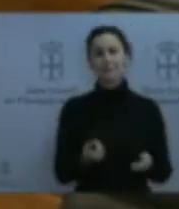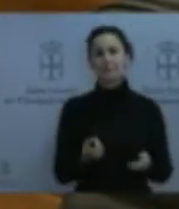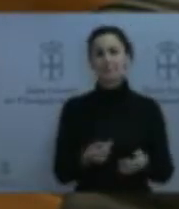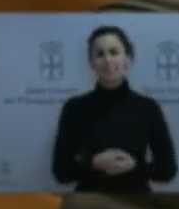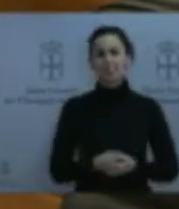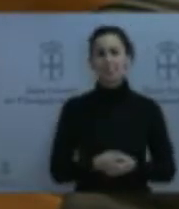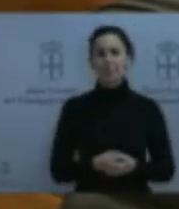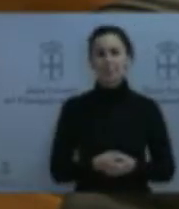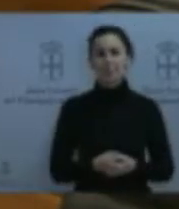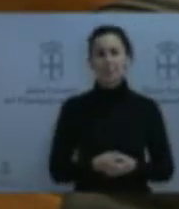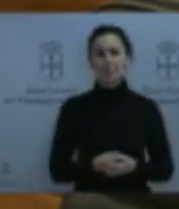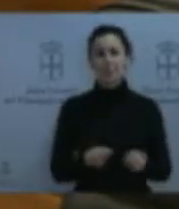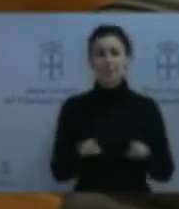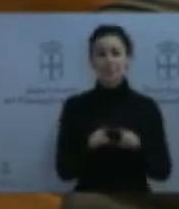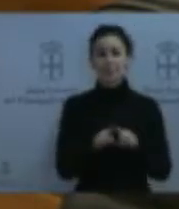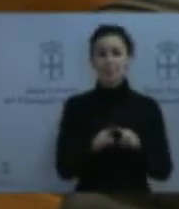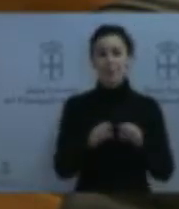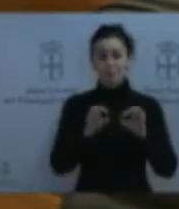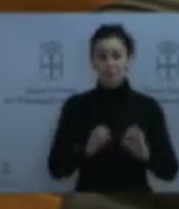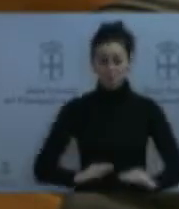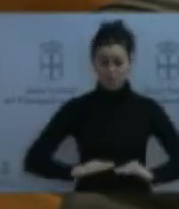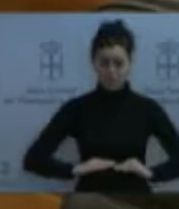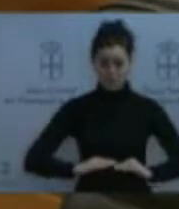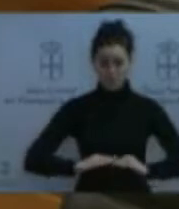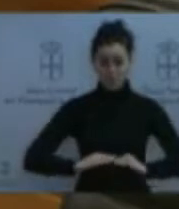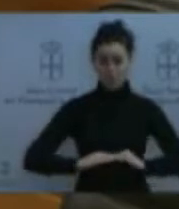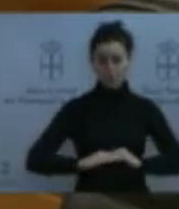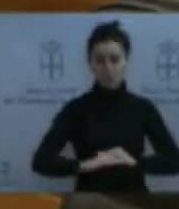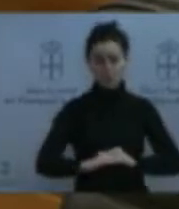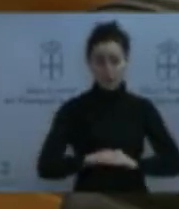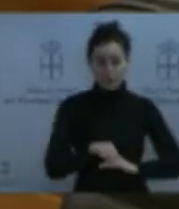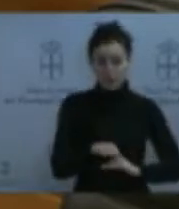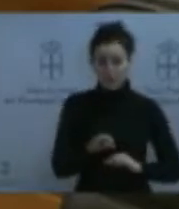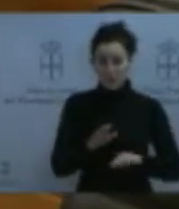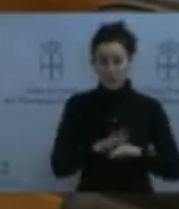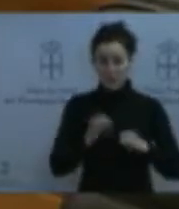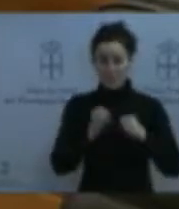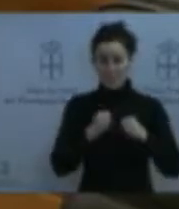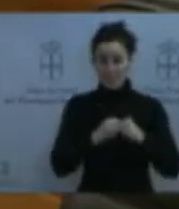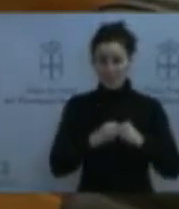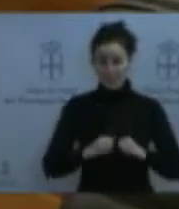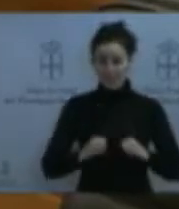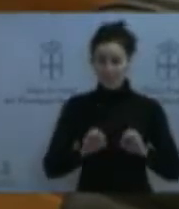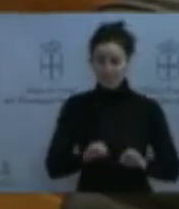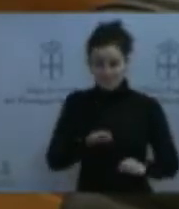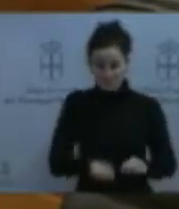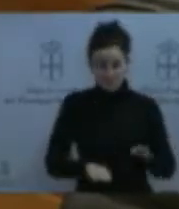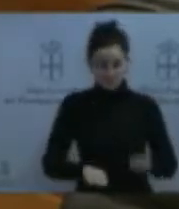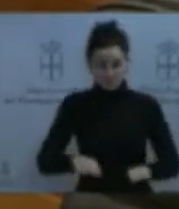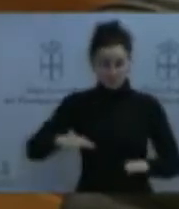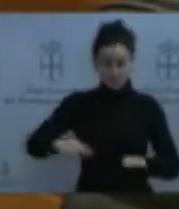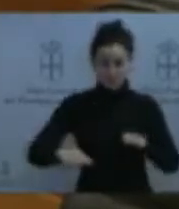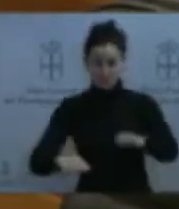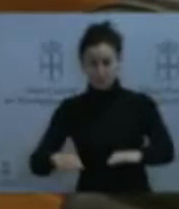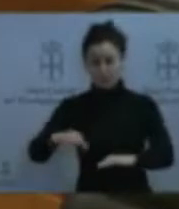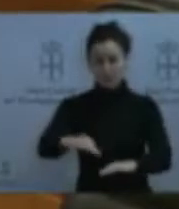suelo, con piedra caliza, donde está, digamos, la entrada o los vanos de antiguas puertas. Y aquí le cito una cuestión